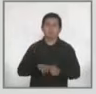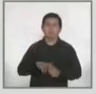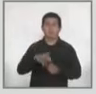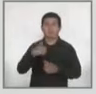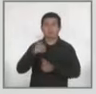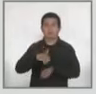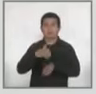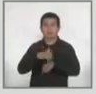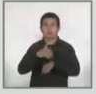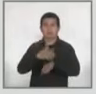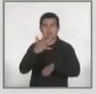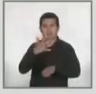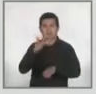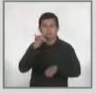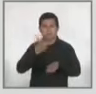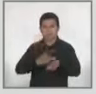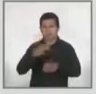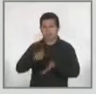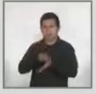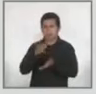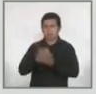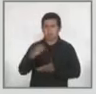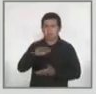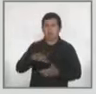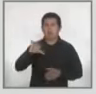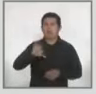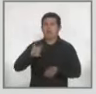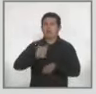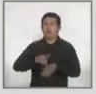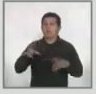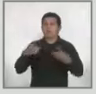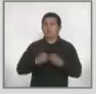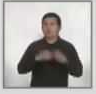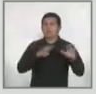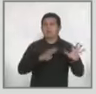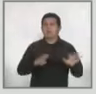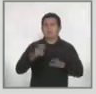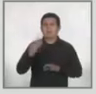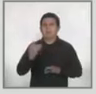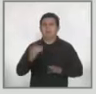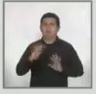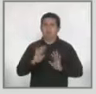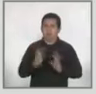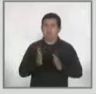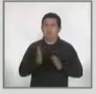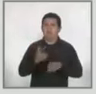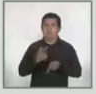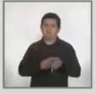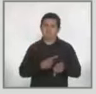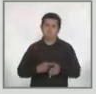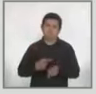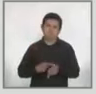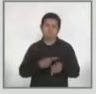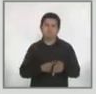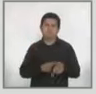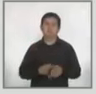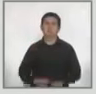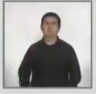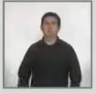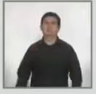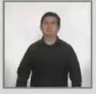número 5, Mixteca, al día de hoy, 909 casos han sido confirmados,